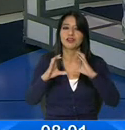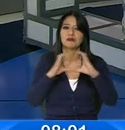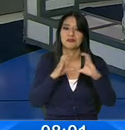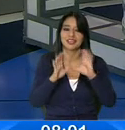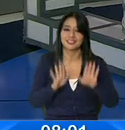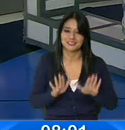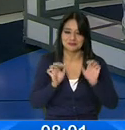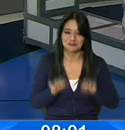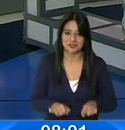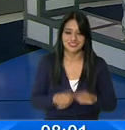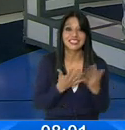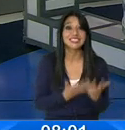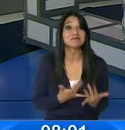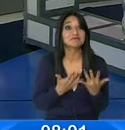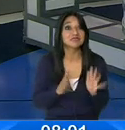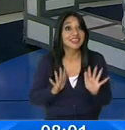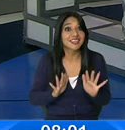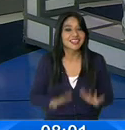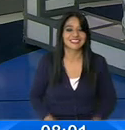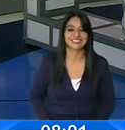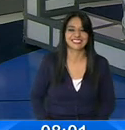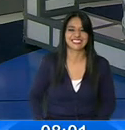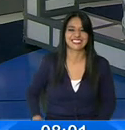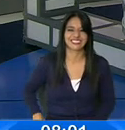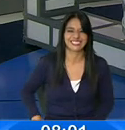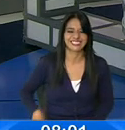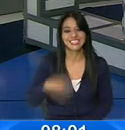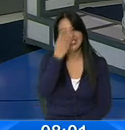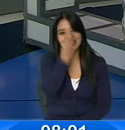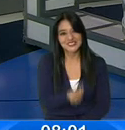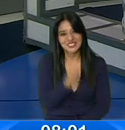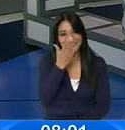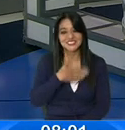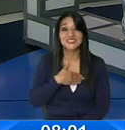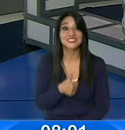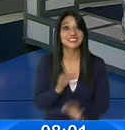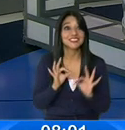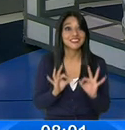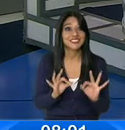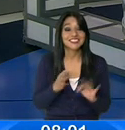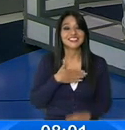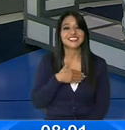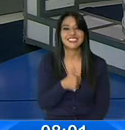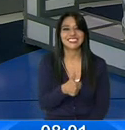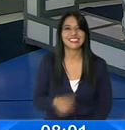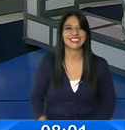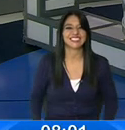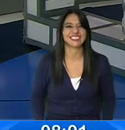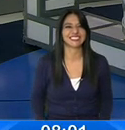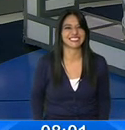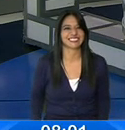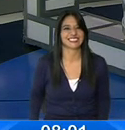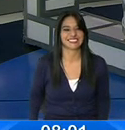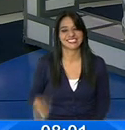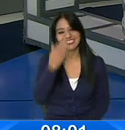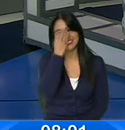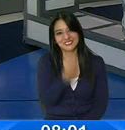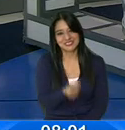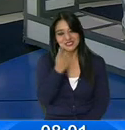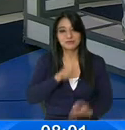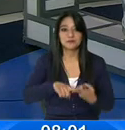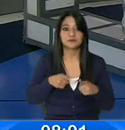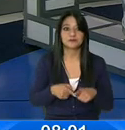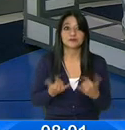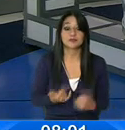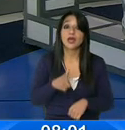Es que se espera, desespera, dicen. ¿No? Buenos días, vestidos queridos, ¿cómo andan? Hola, mi querida Ani. Muy buenos días, amigos televidentes, que hasta